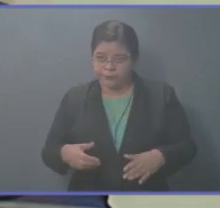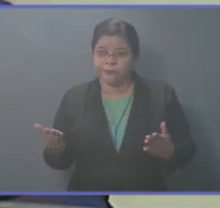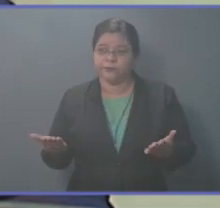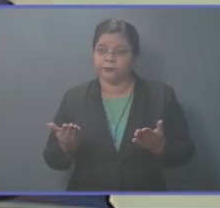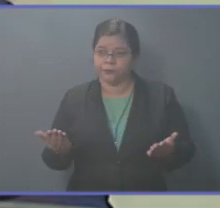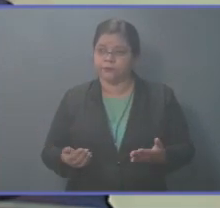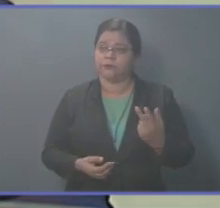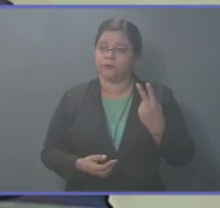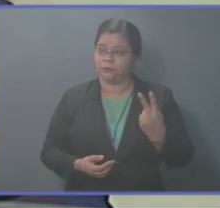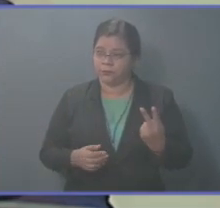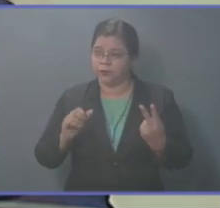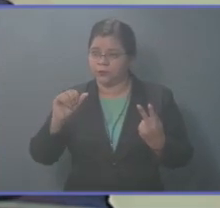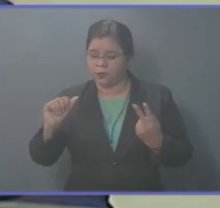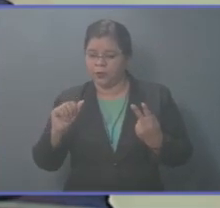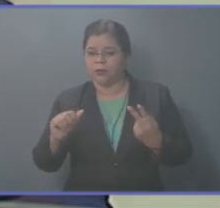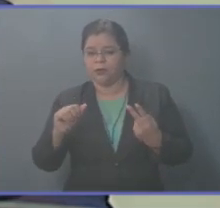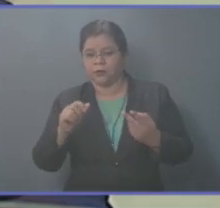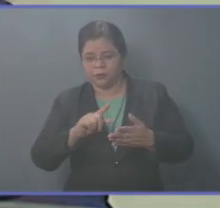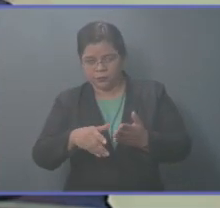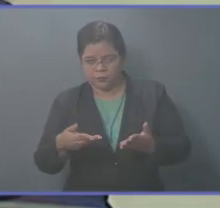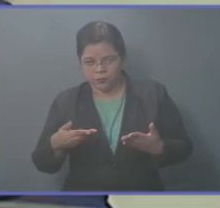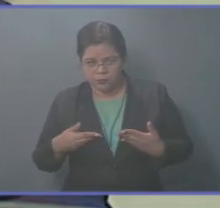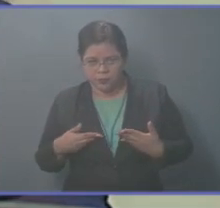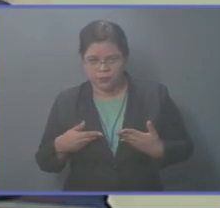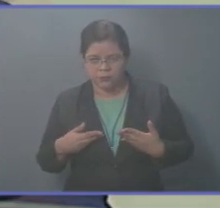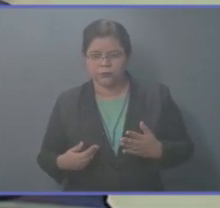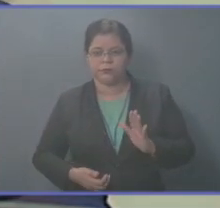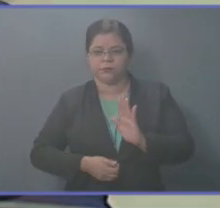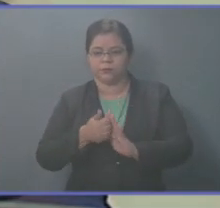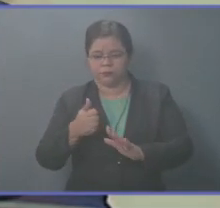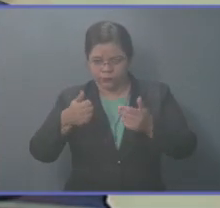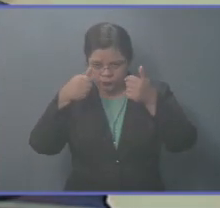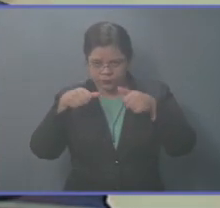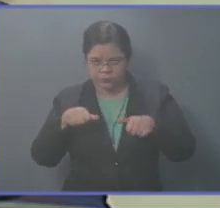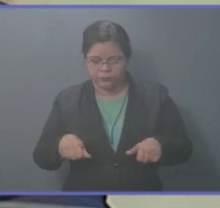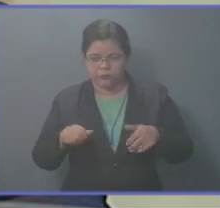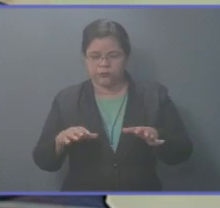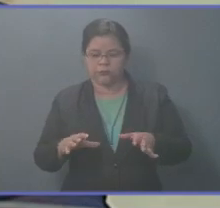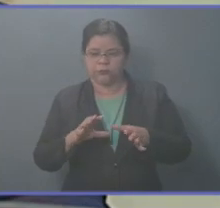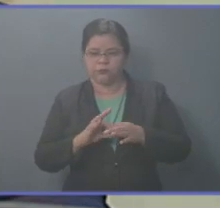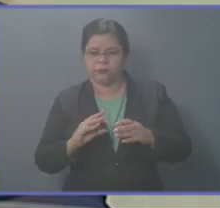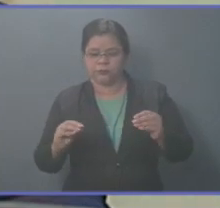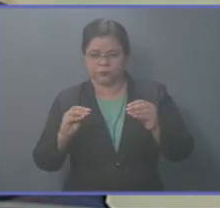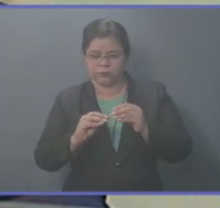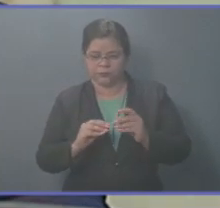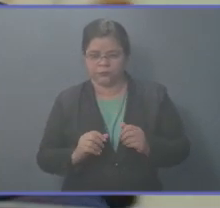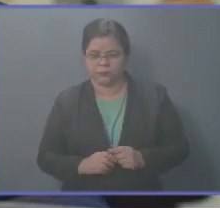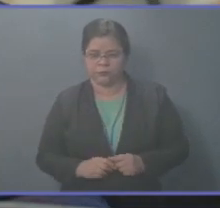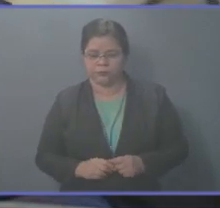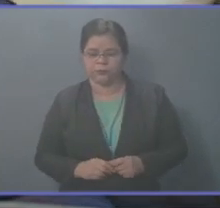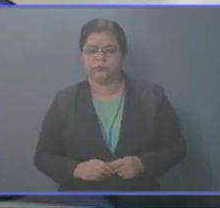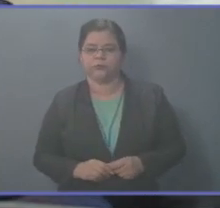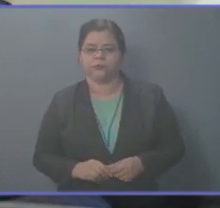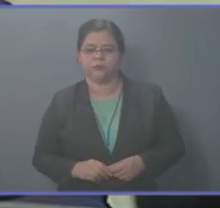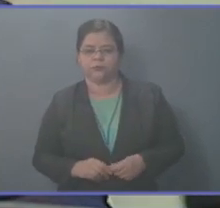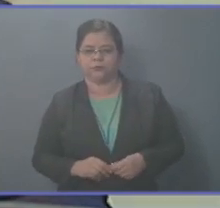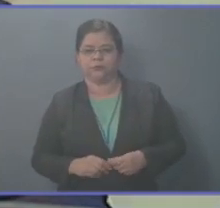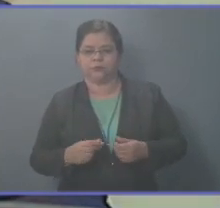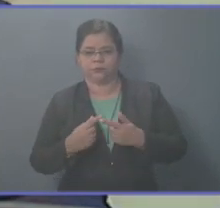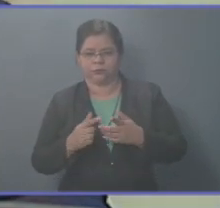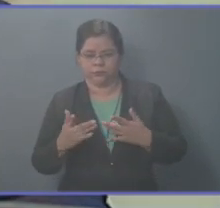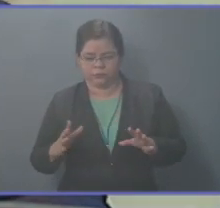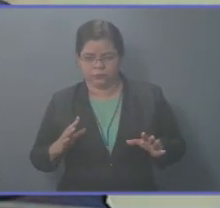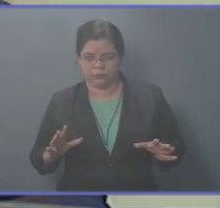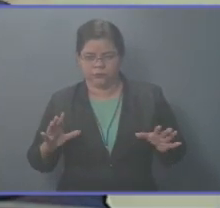2A. La apariencia de un buen derecho consiste en que los argumentos de la demanda sean suficientemente convincentes para que este